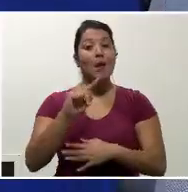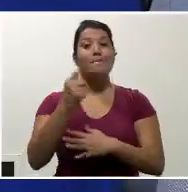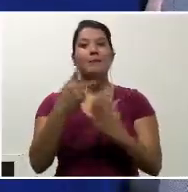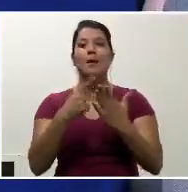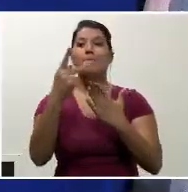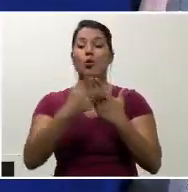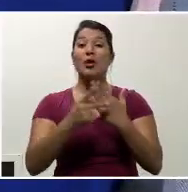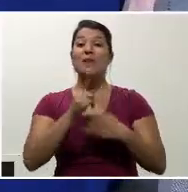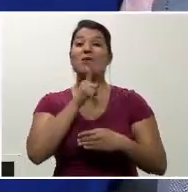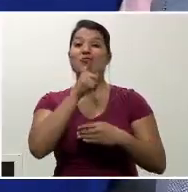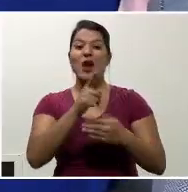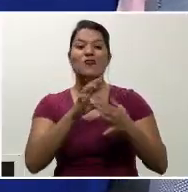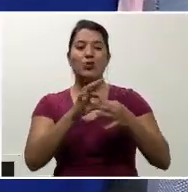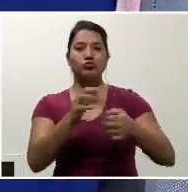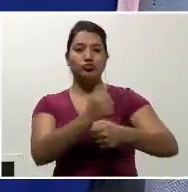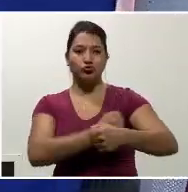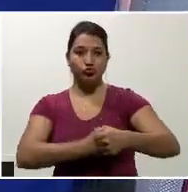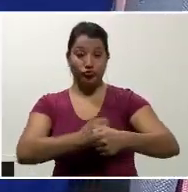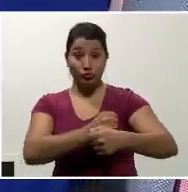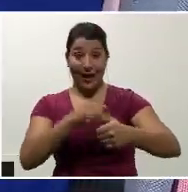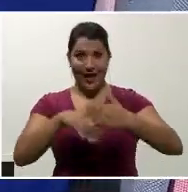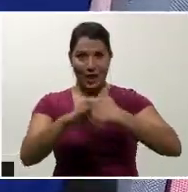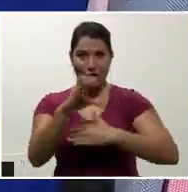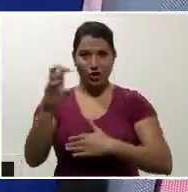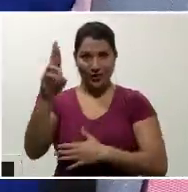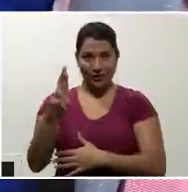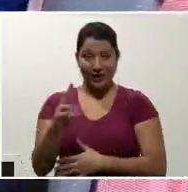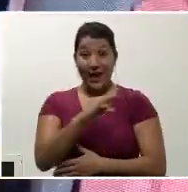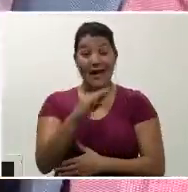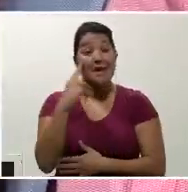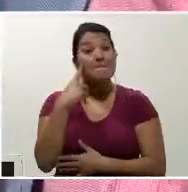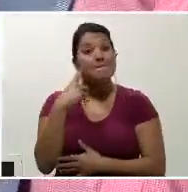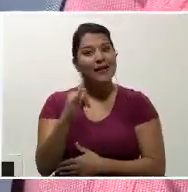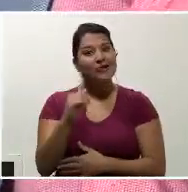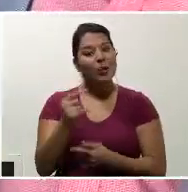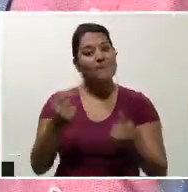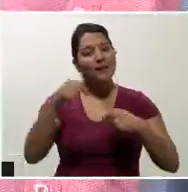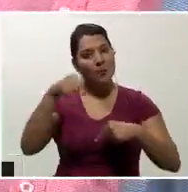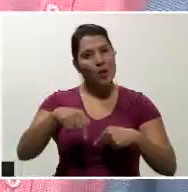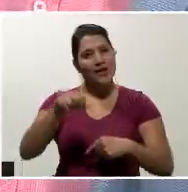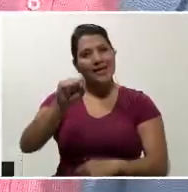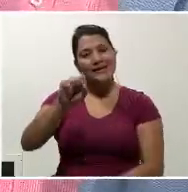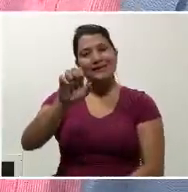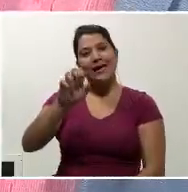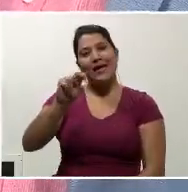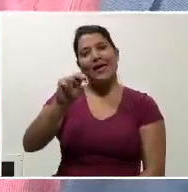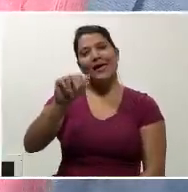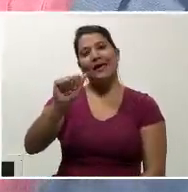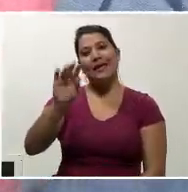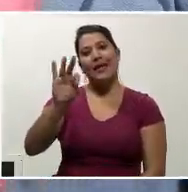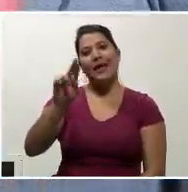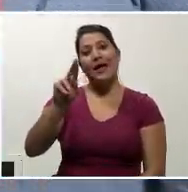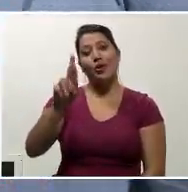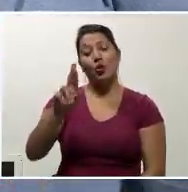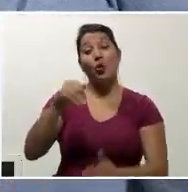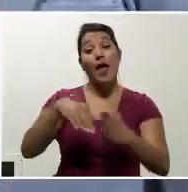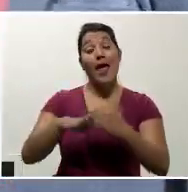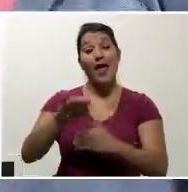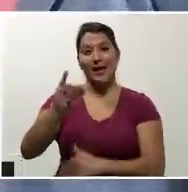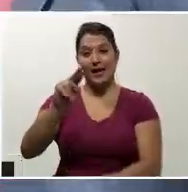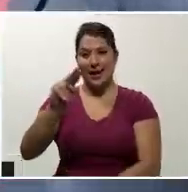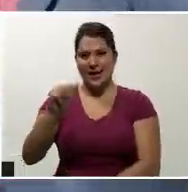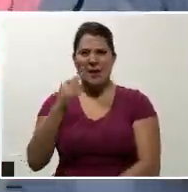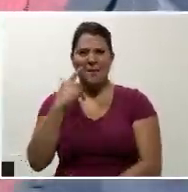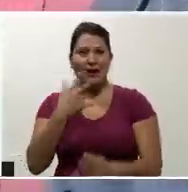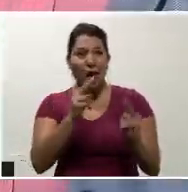show de la gastronomía costarricense y para eso estamos acá en el Cenetur, en el INA, para conocer a los participantes,